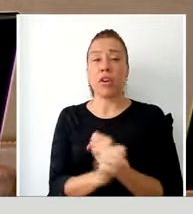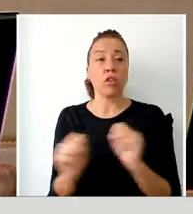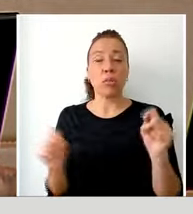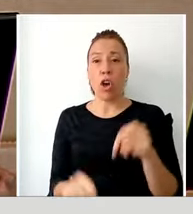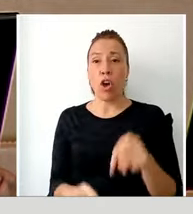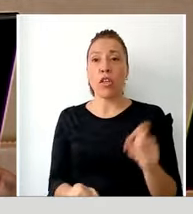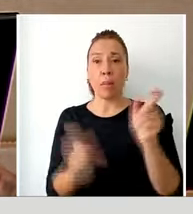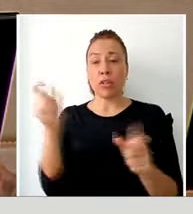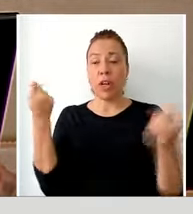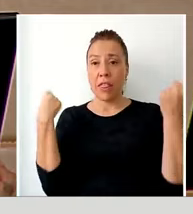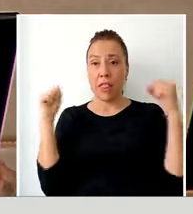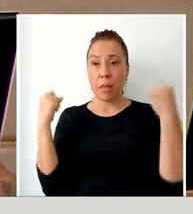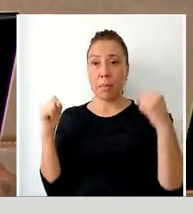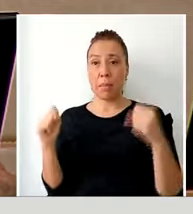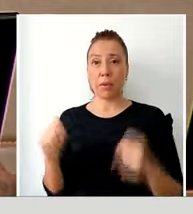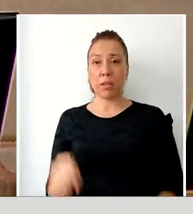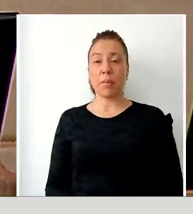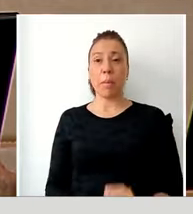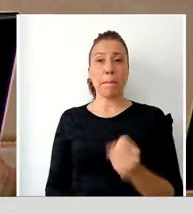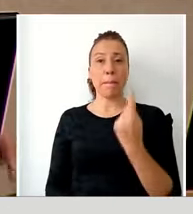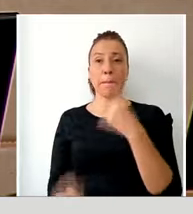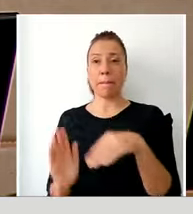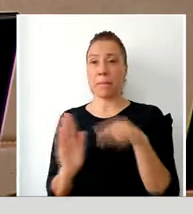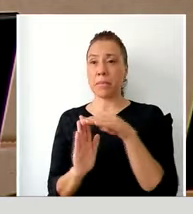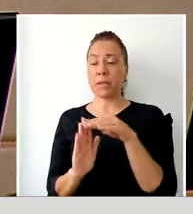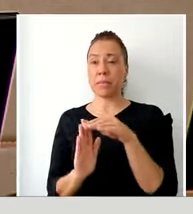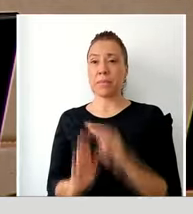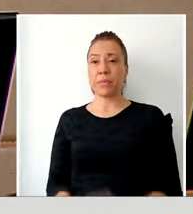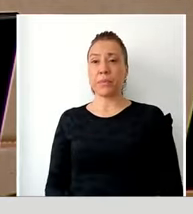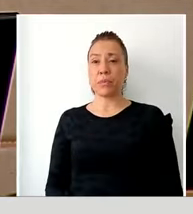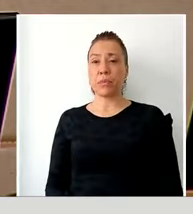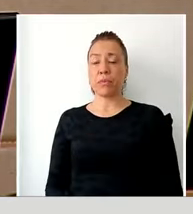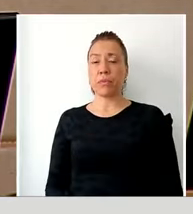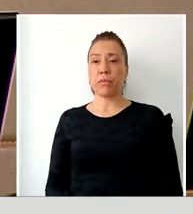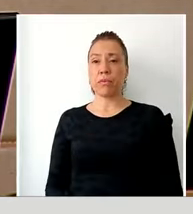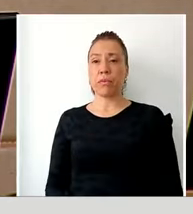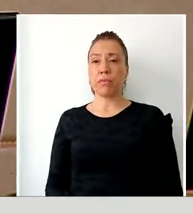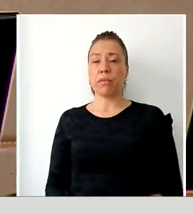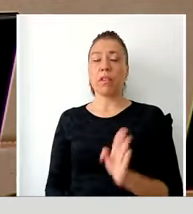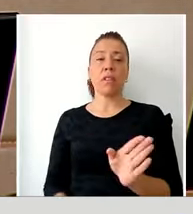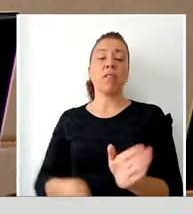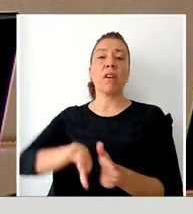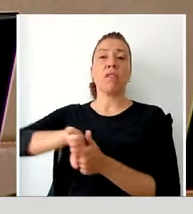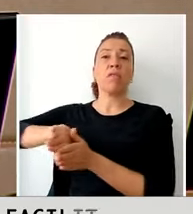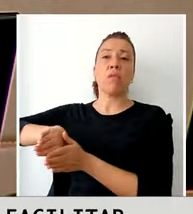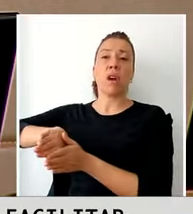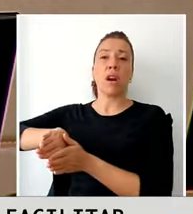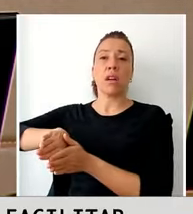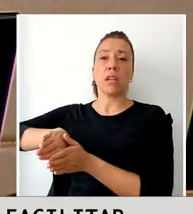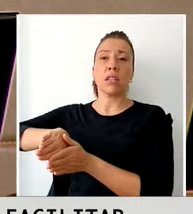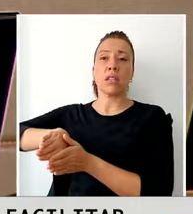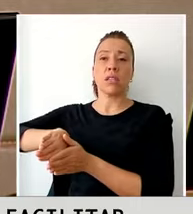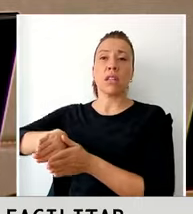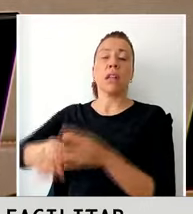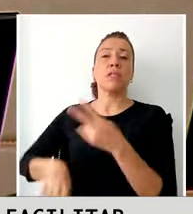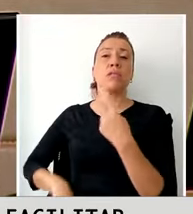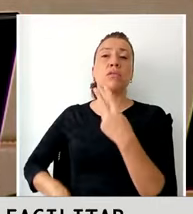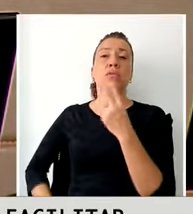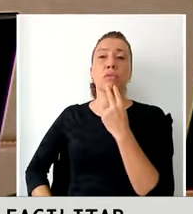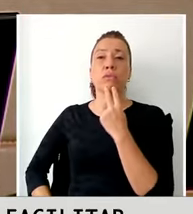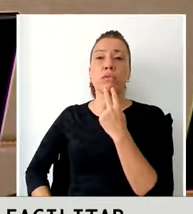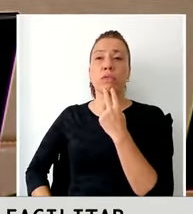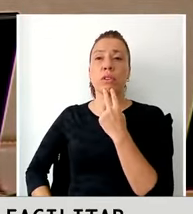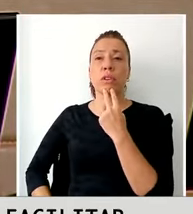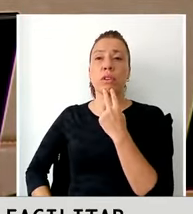de alto rendimiento tengan que marginar parte importante de su vida por el